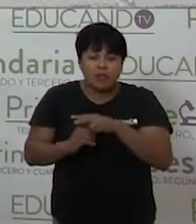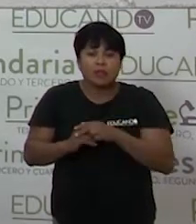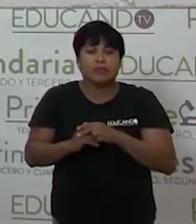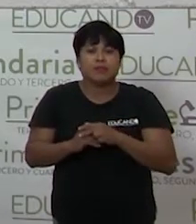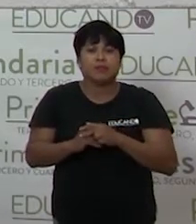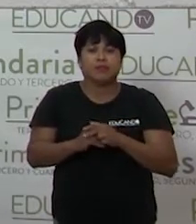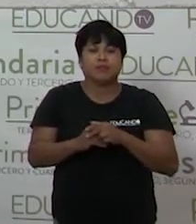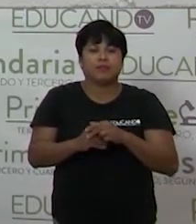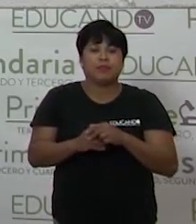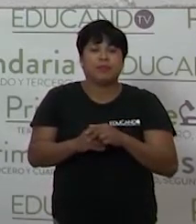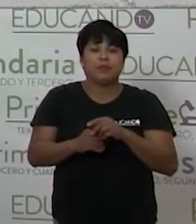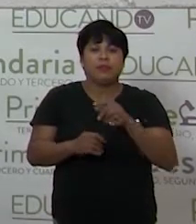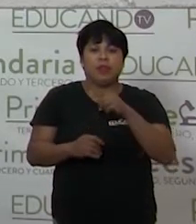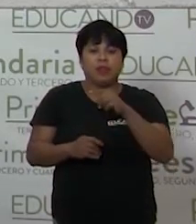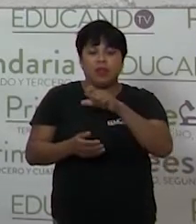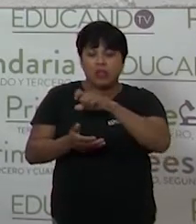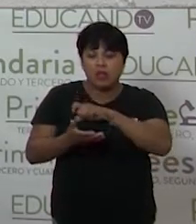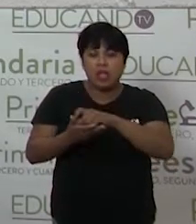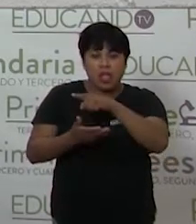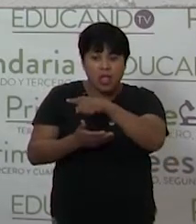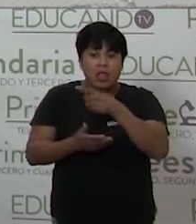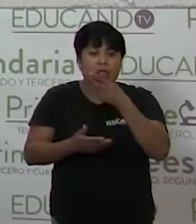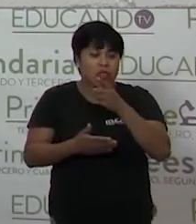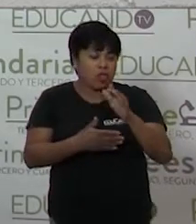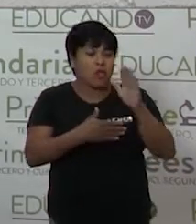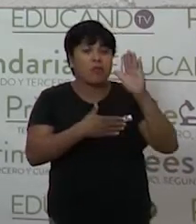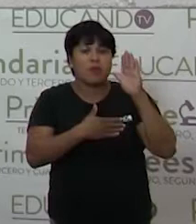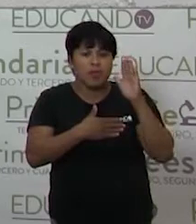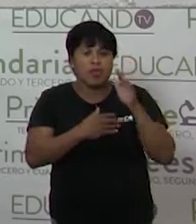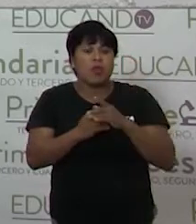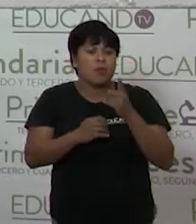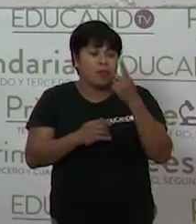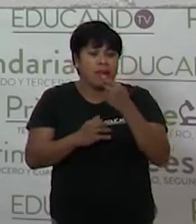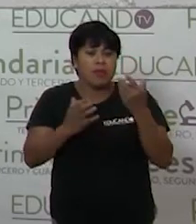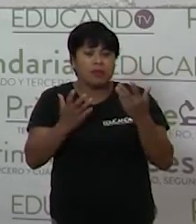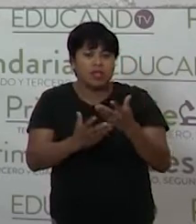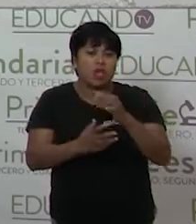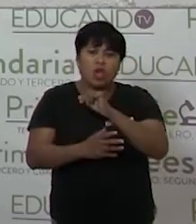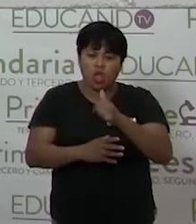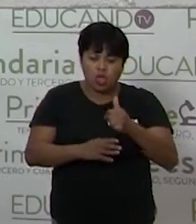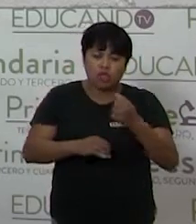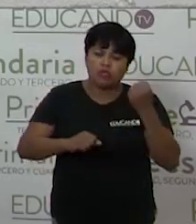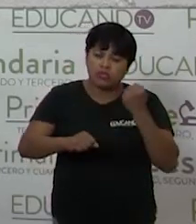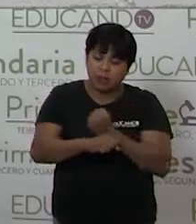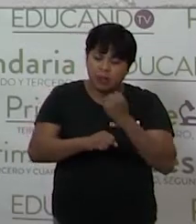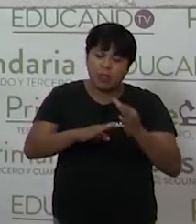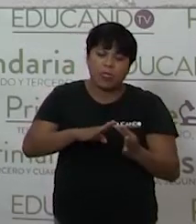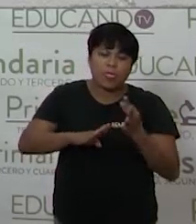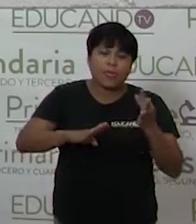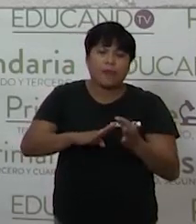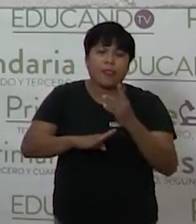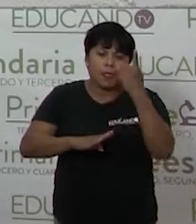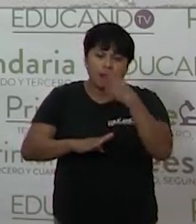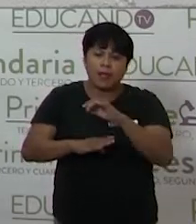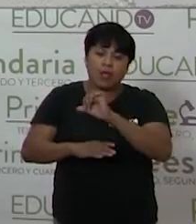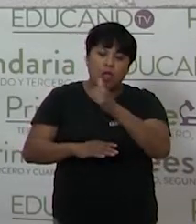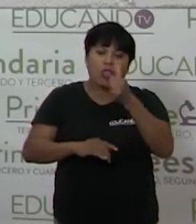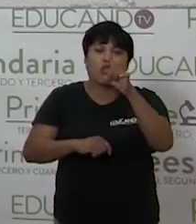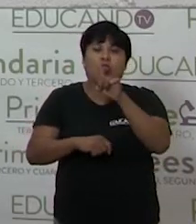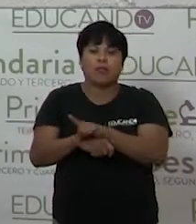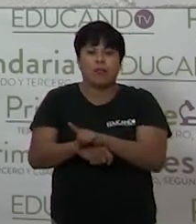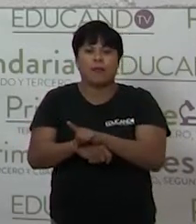cliente se comprometió a coser otro par más para el día